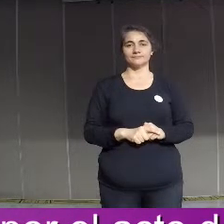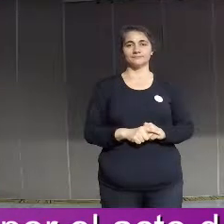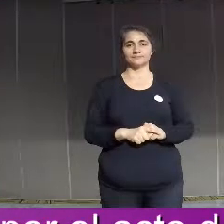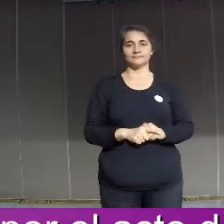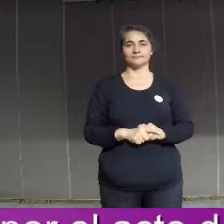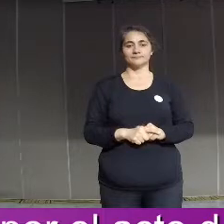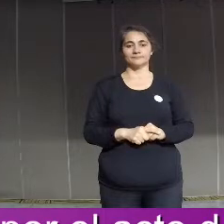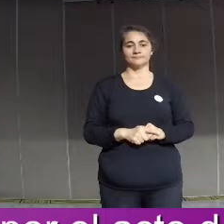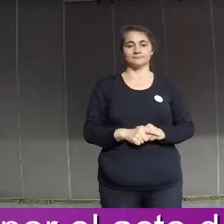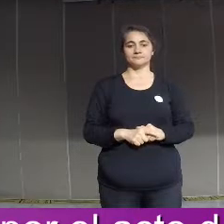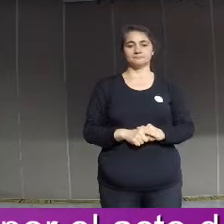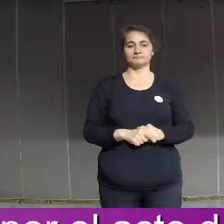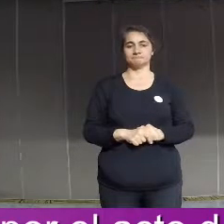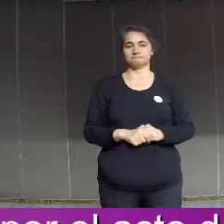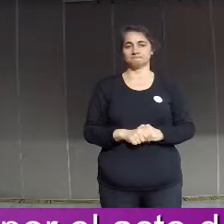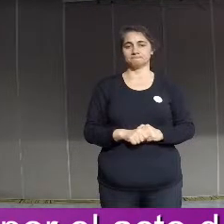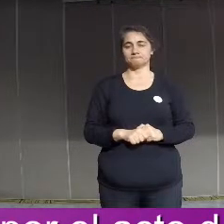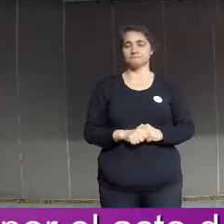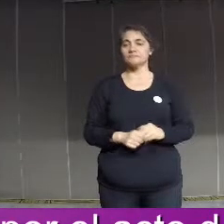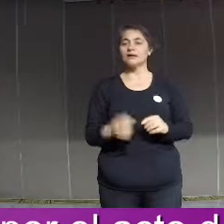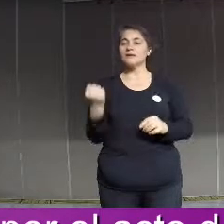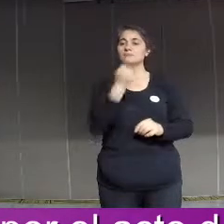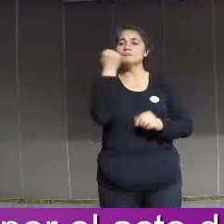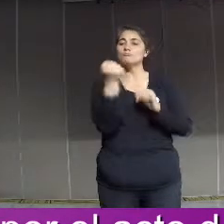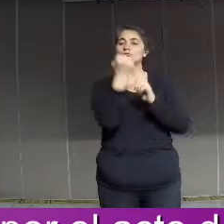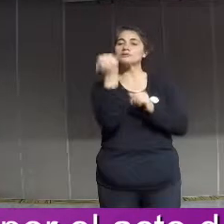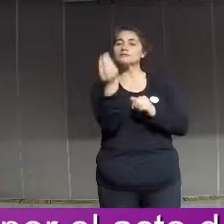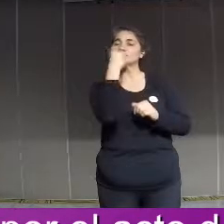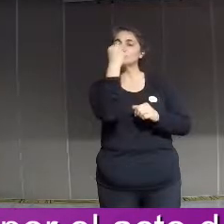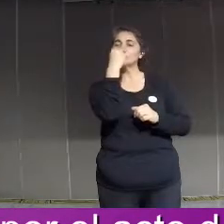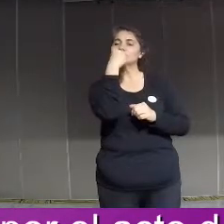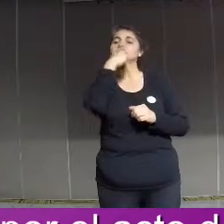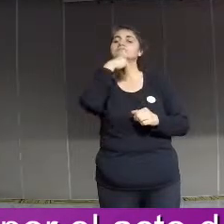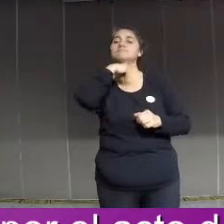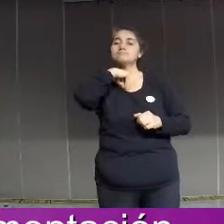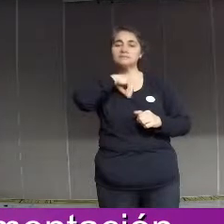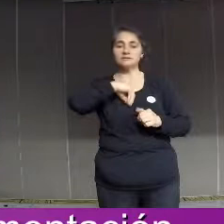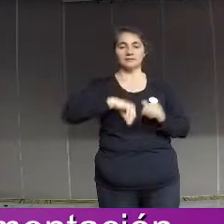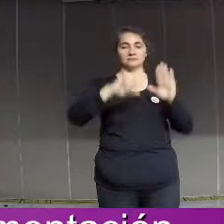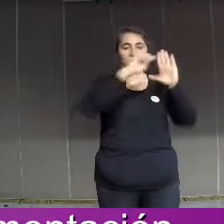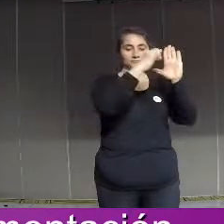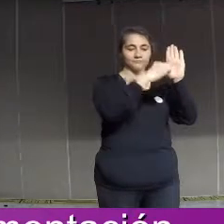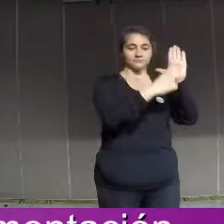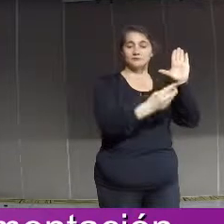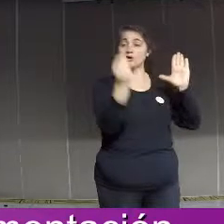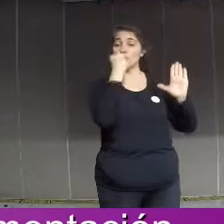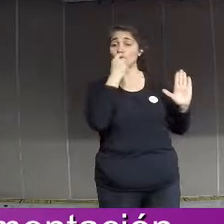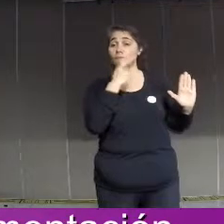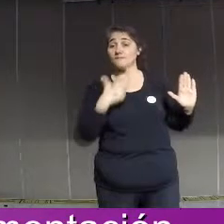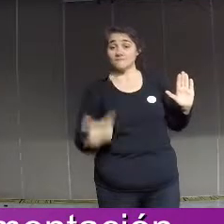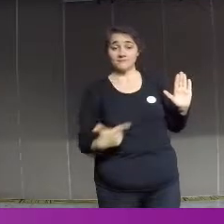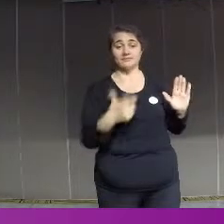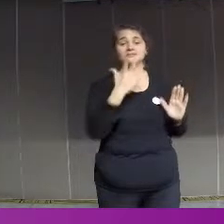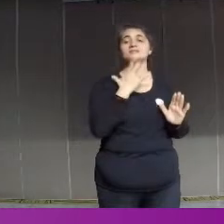Perdón. Bueno, entonces está manifestado ¿por qué? Por la facilidad de comer, por la satisfacción del hambre y de la